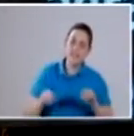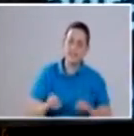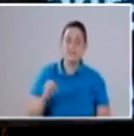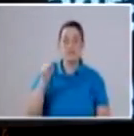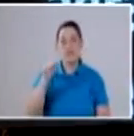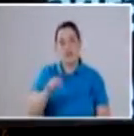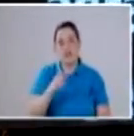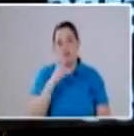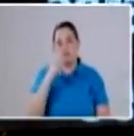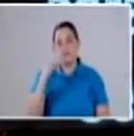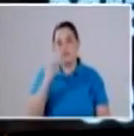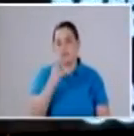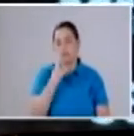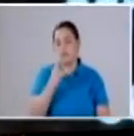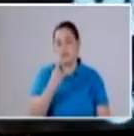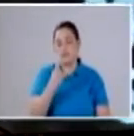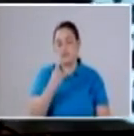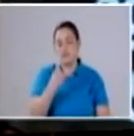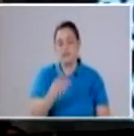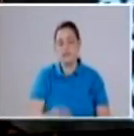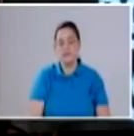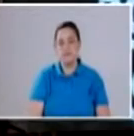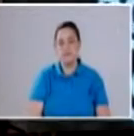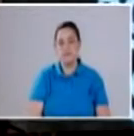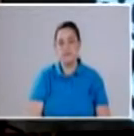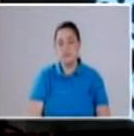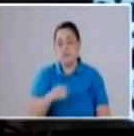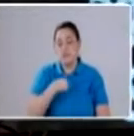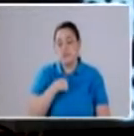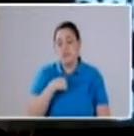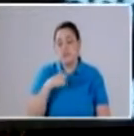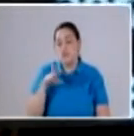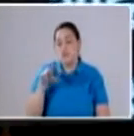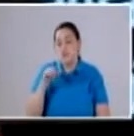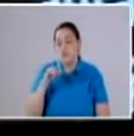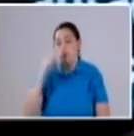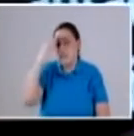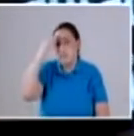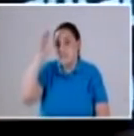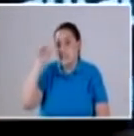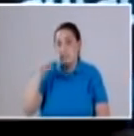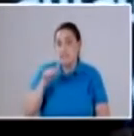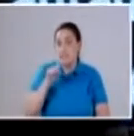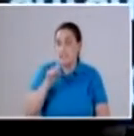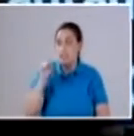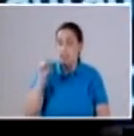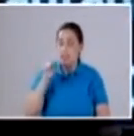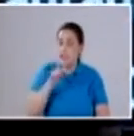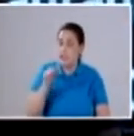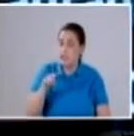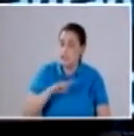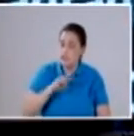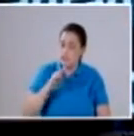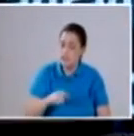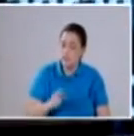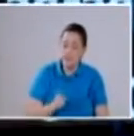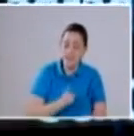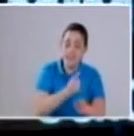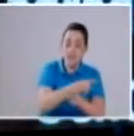Ahora, hermano, perdóneme. Yo no sé si ellos estaban equivocados. ¿Usted cree que estaban equivocados, sí o no?